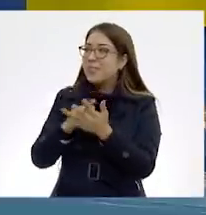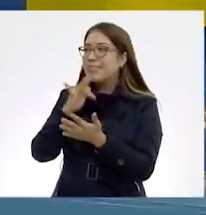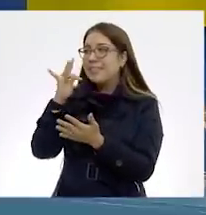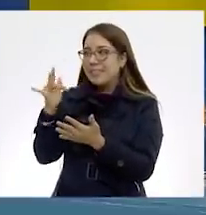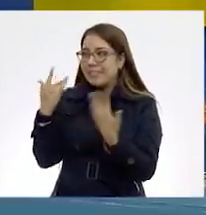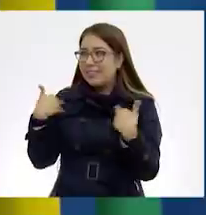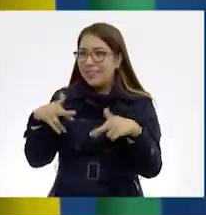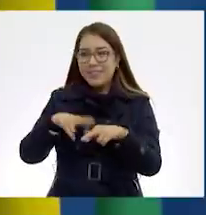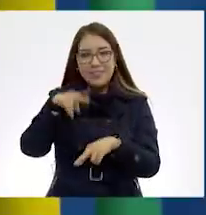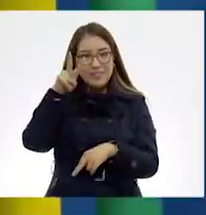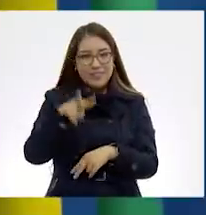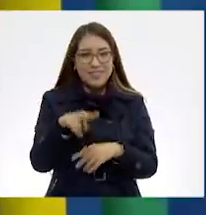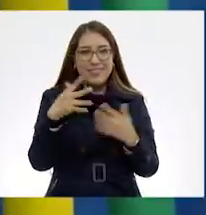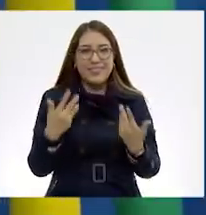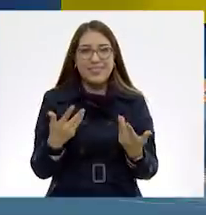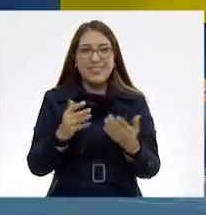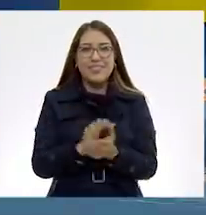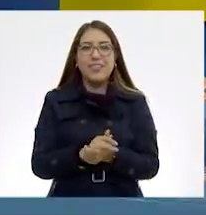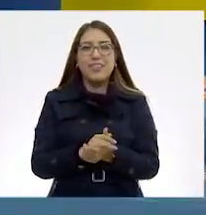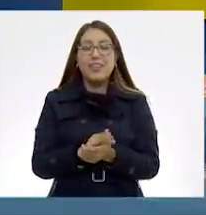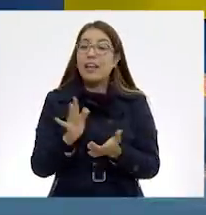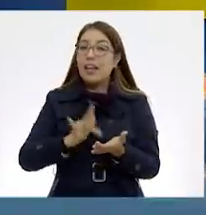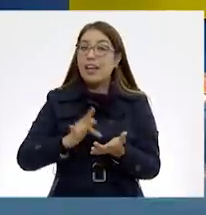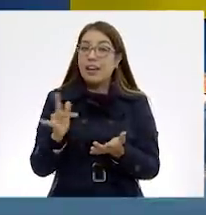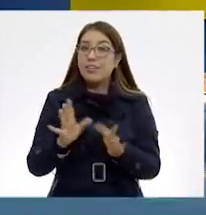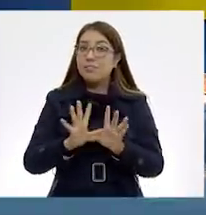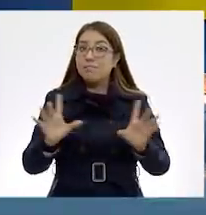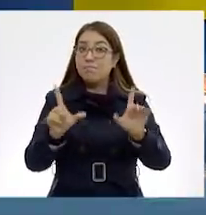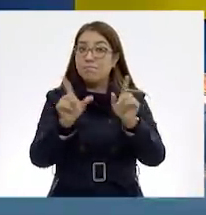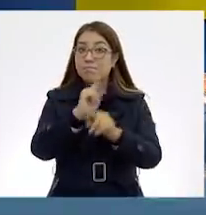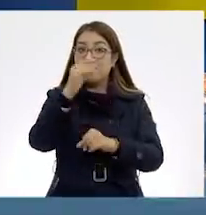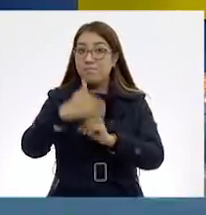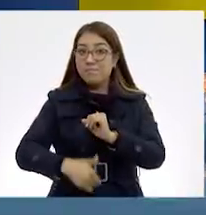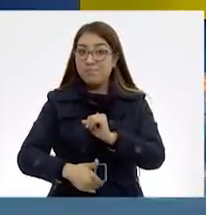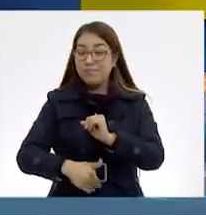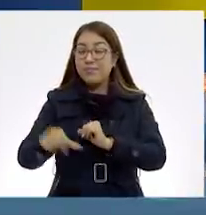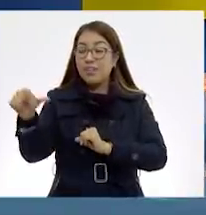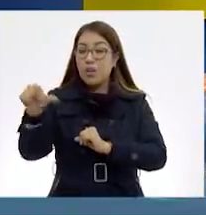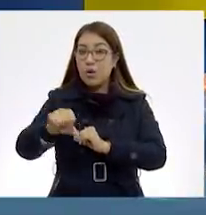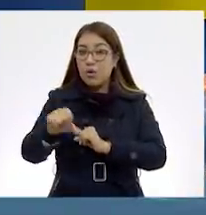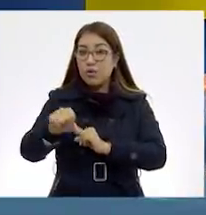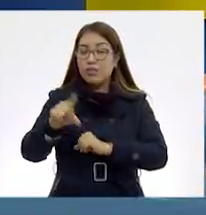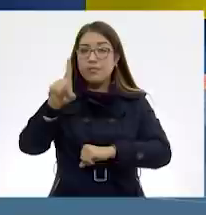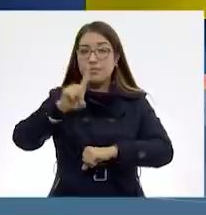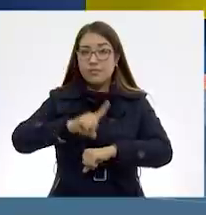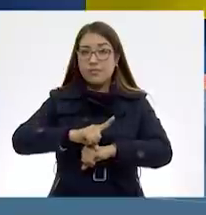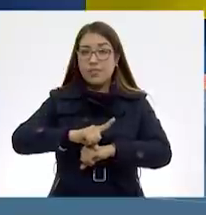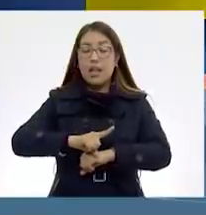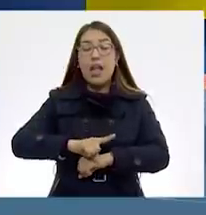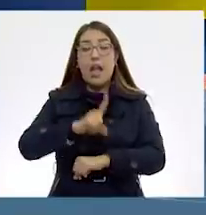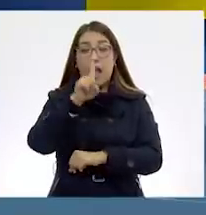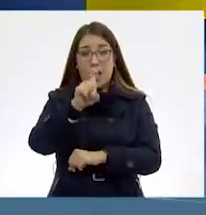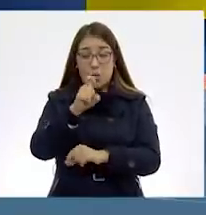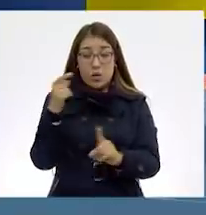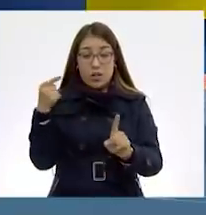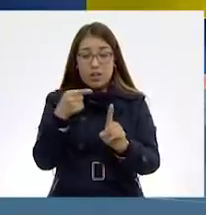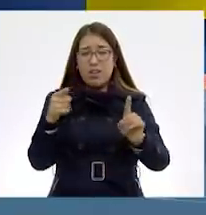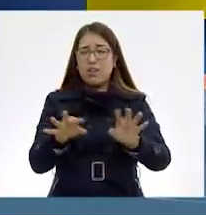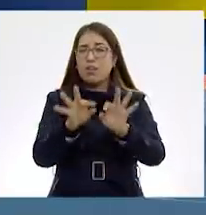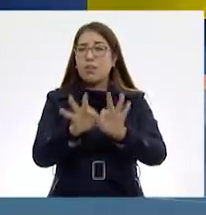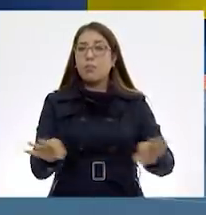gracias, maestro Pedro. Alfonso. Gracias. Hemos terminado con la importancia del agua y su